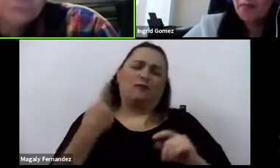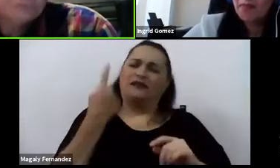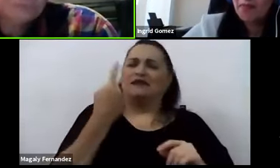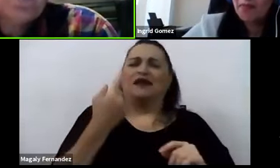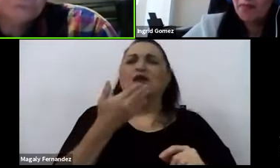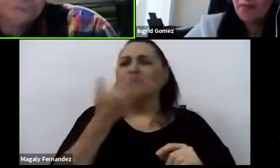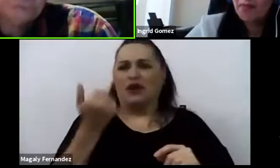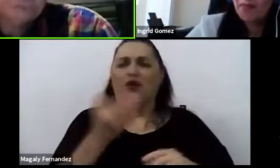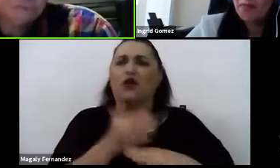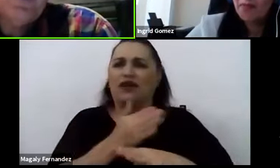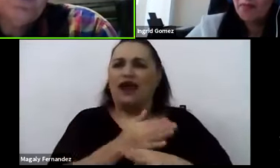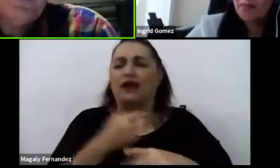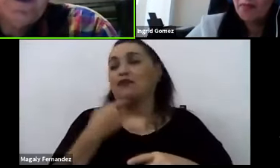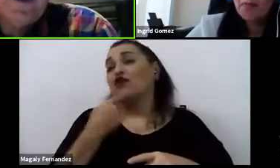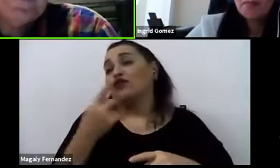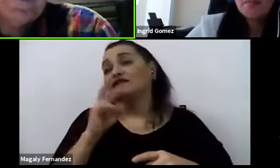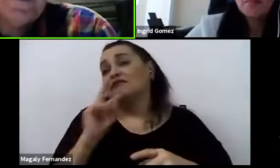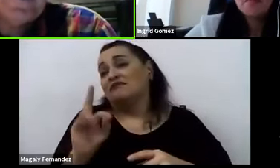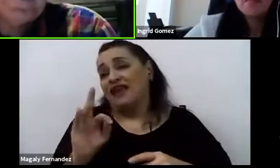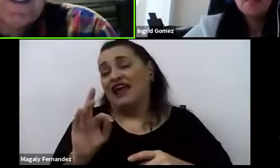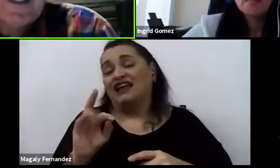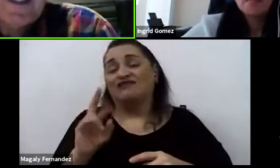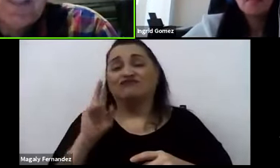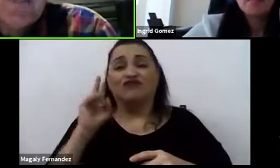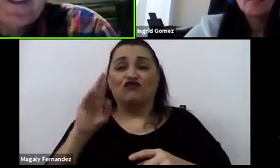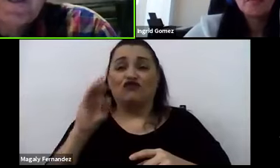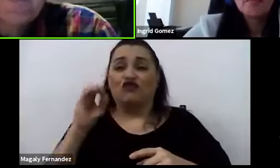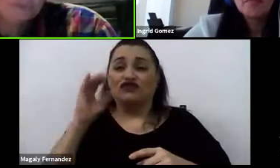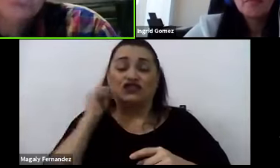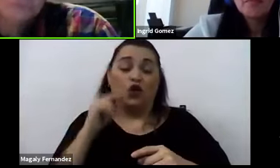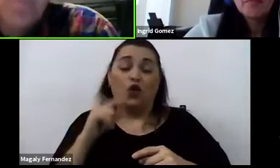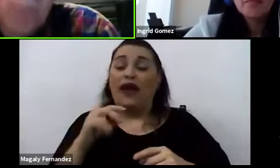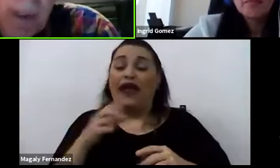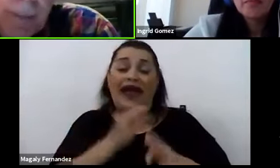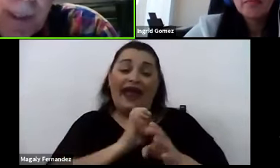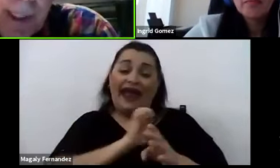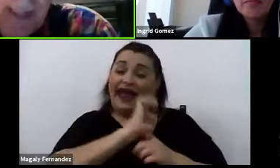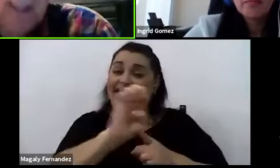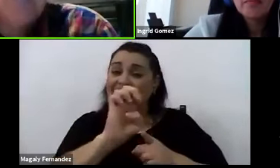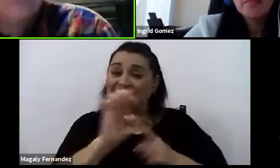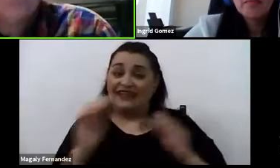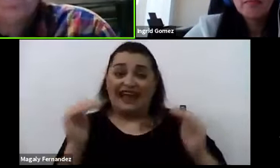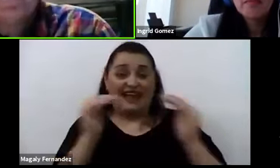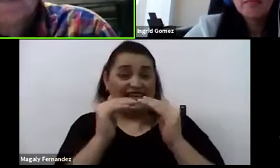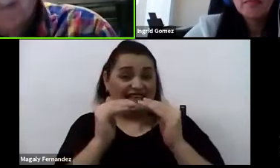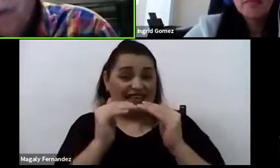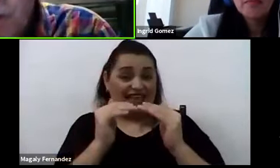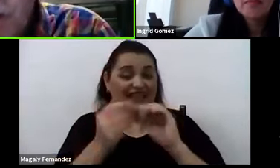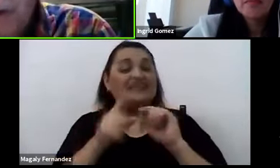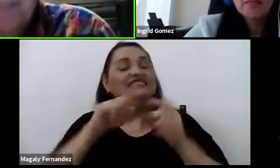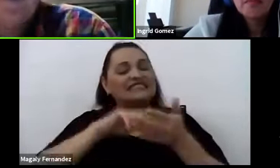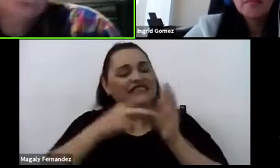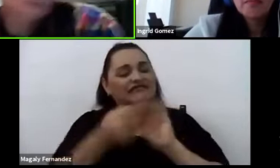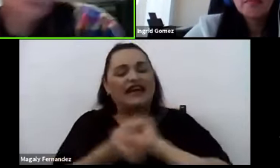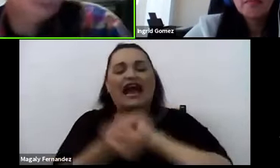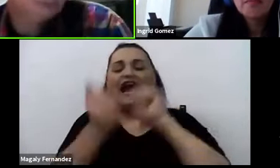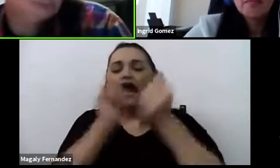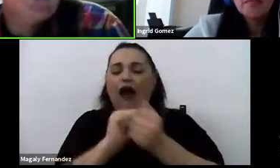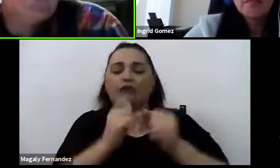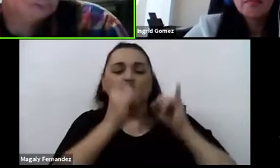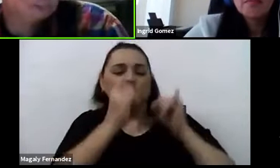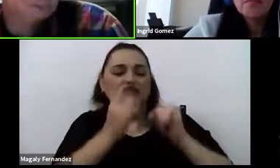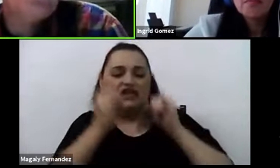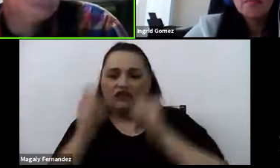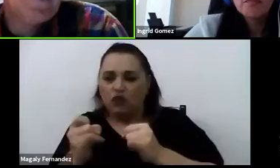lo dice muy bien Rocío cuando la ética de la equidad implica cambios, por empezar, individuales, luego colectivos,